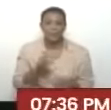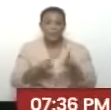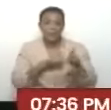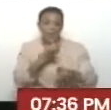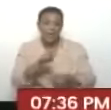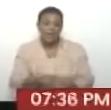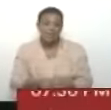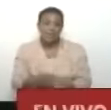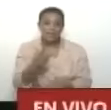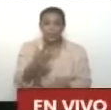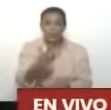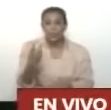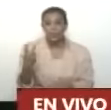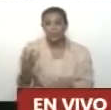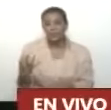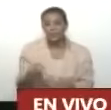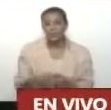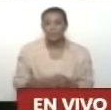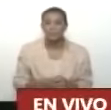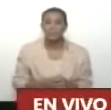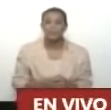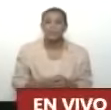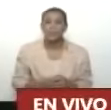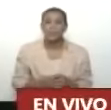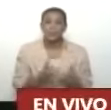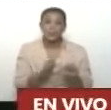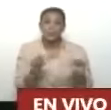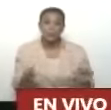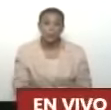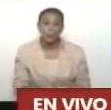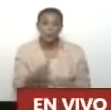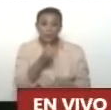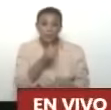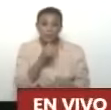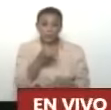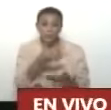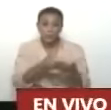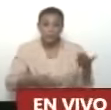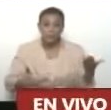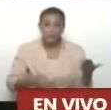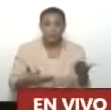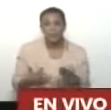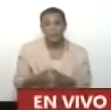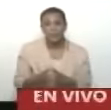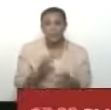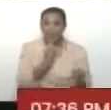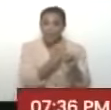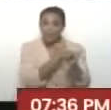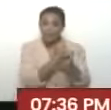Venezuela de 2023. Por la página de Wikipedia.